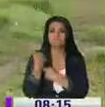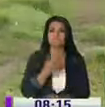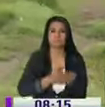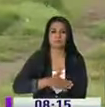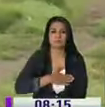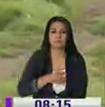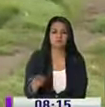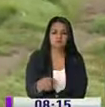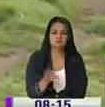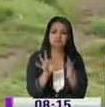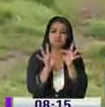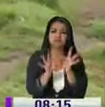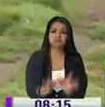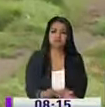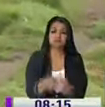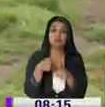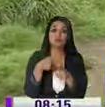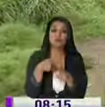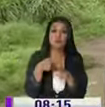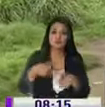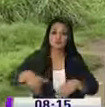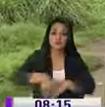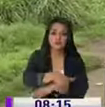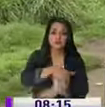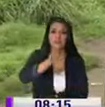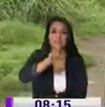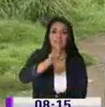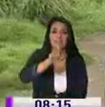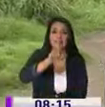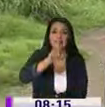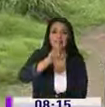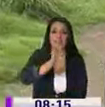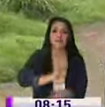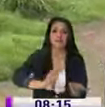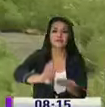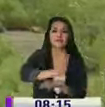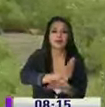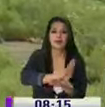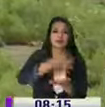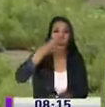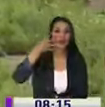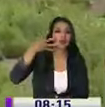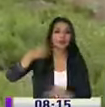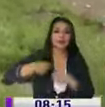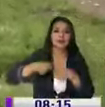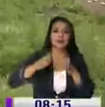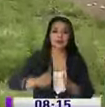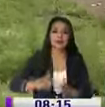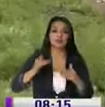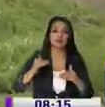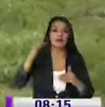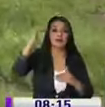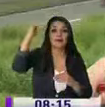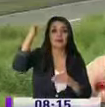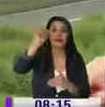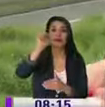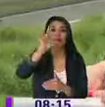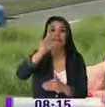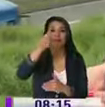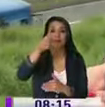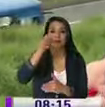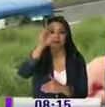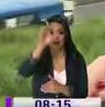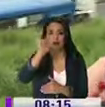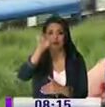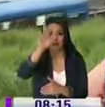la intervención urgente de la calle D en el barrio Oriente Quiteño Alto, en el sector de la Argelia, al sur de la capital. Que nos